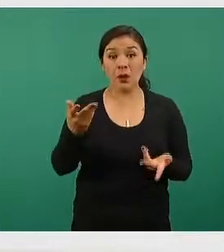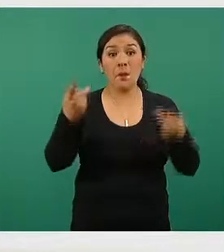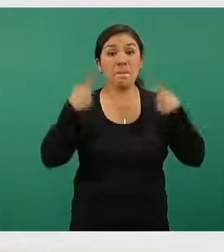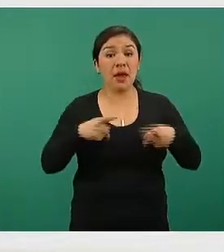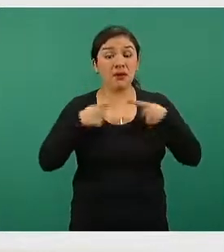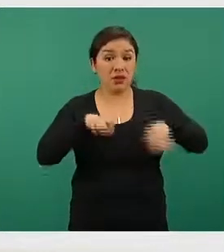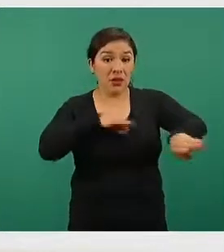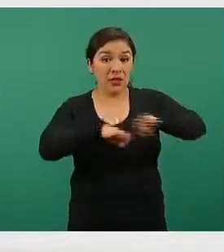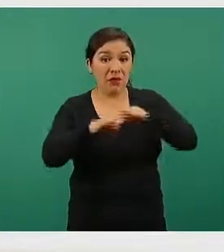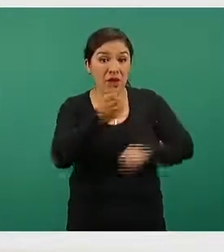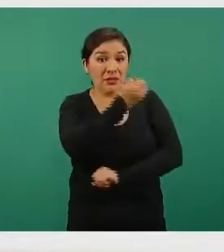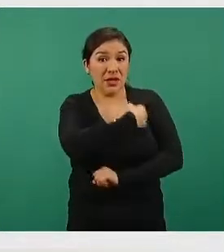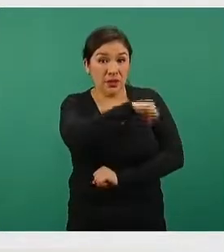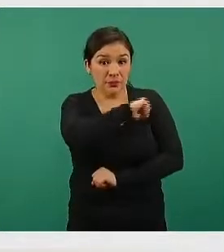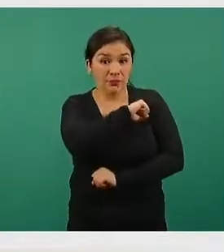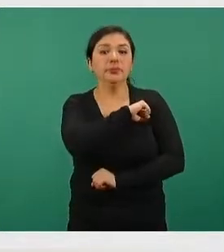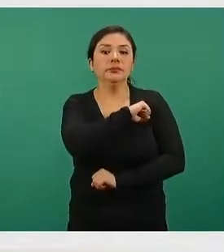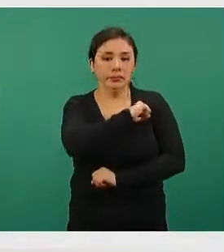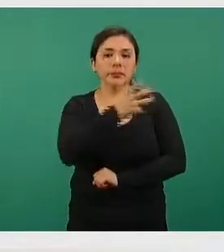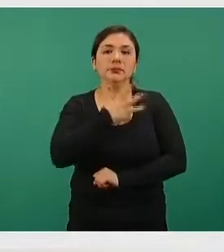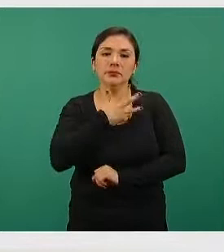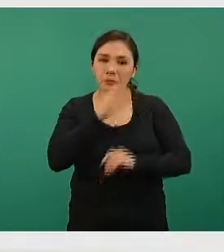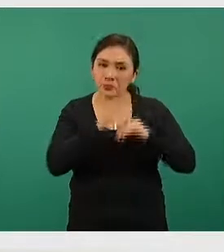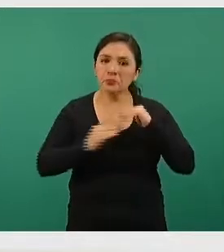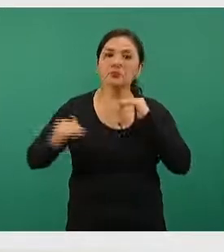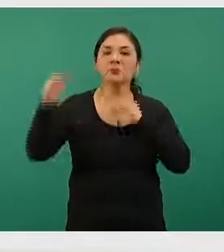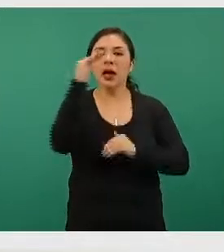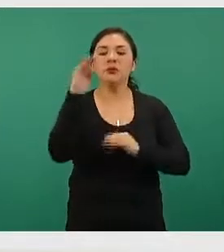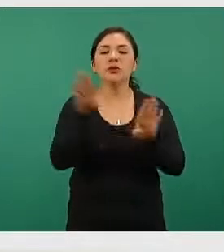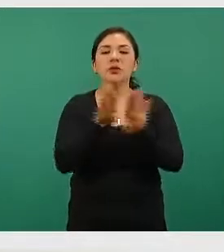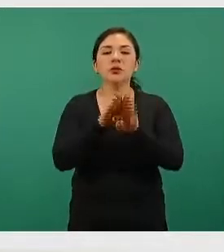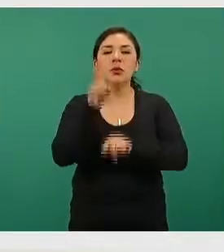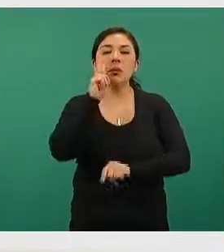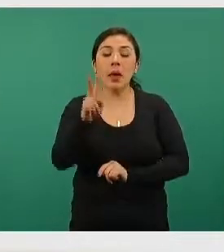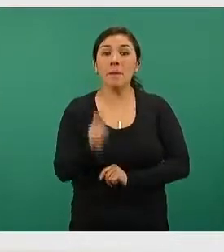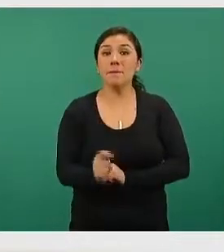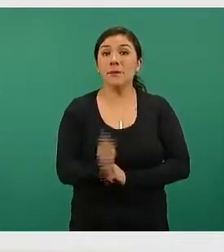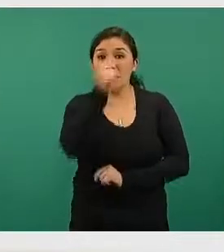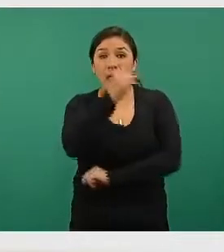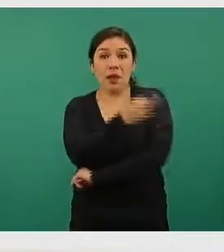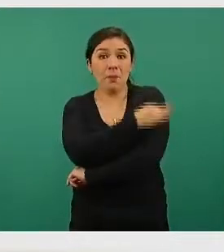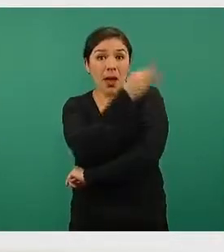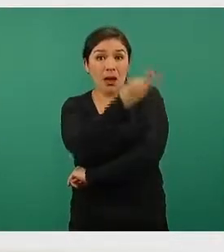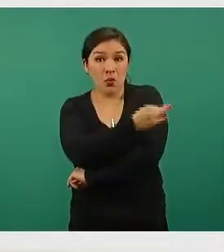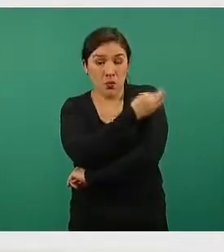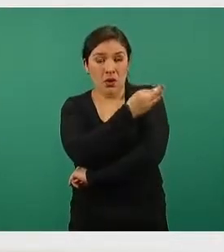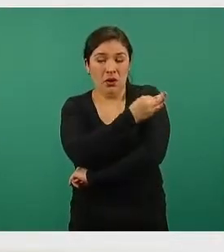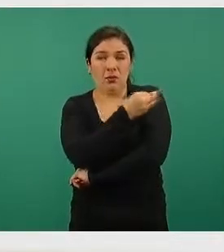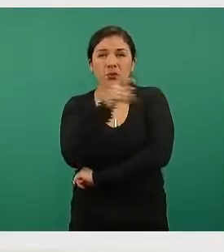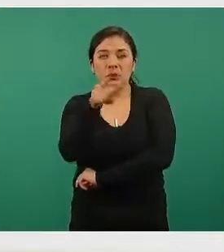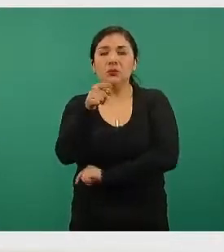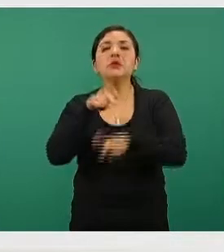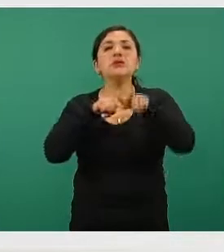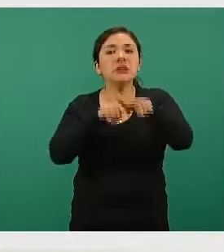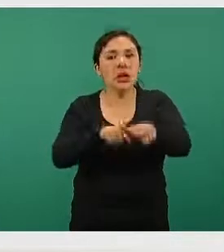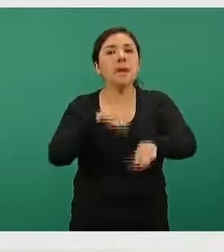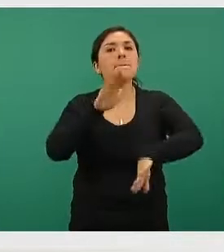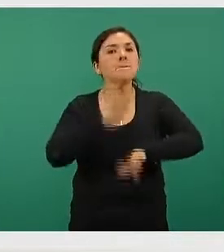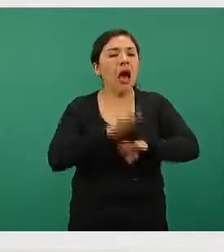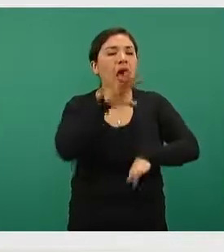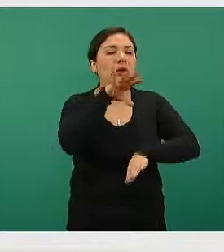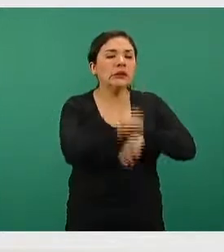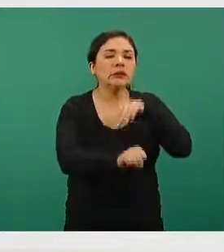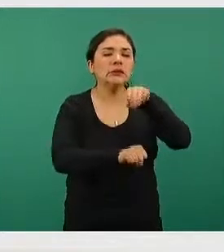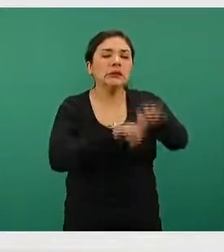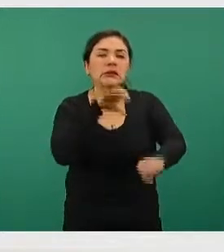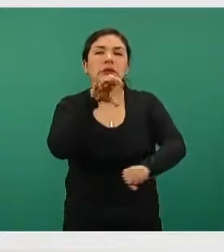personal de salud todavía vemos unos ligeros incrementos en lo que se refiere a la primera dosis, porque se continúa avanzando y cubriendo